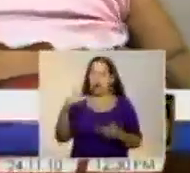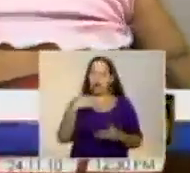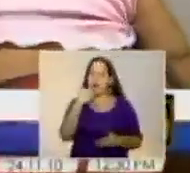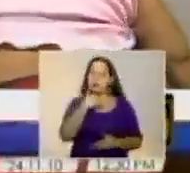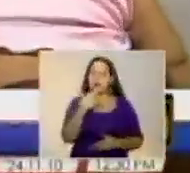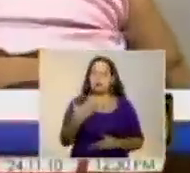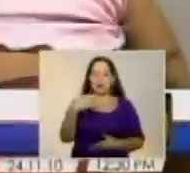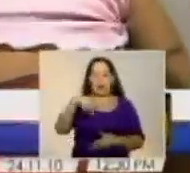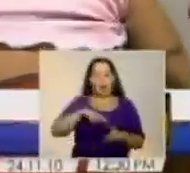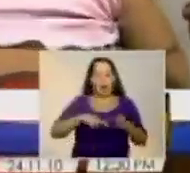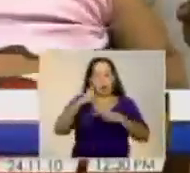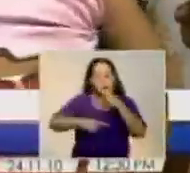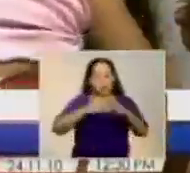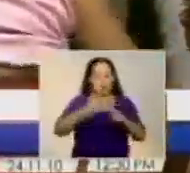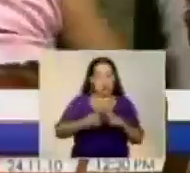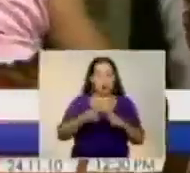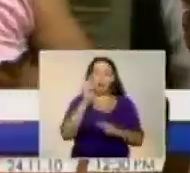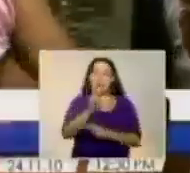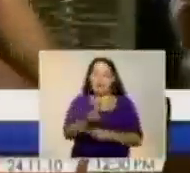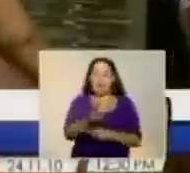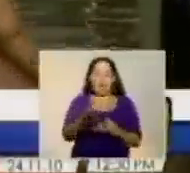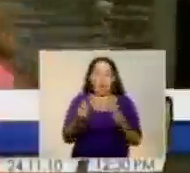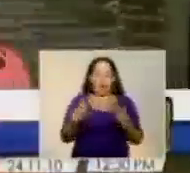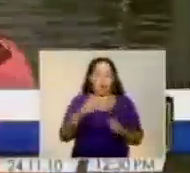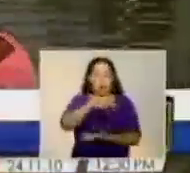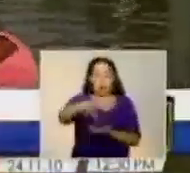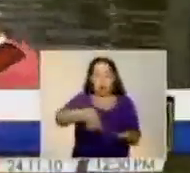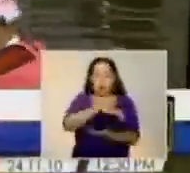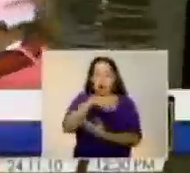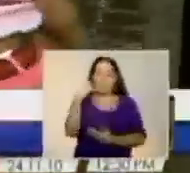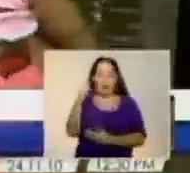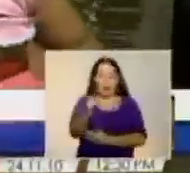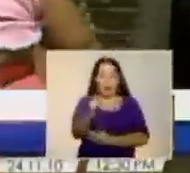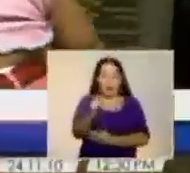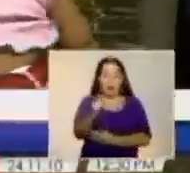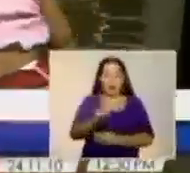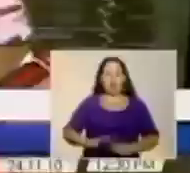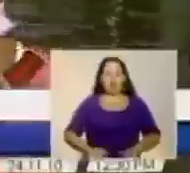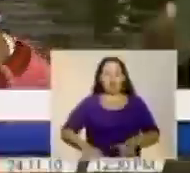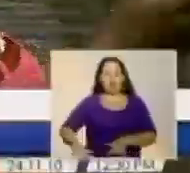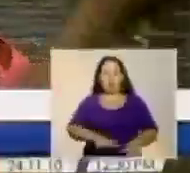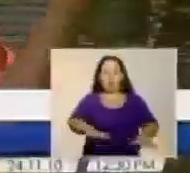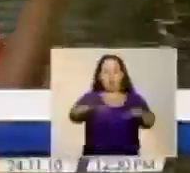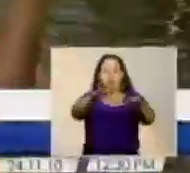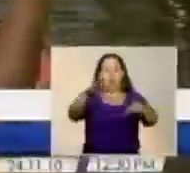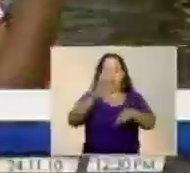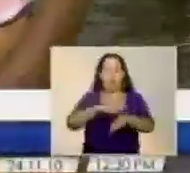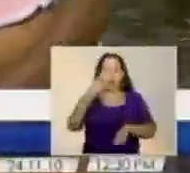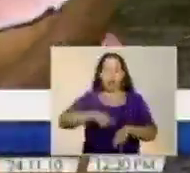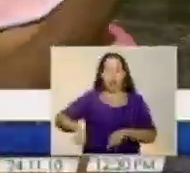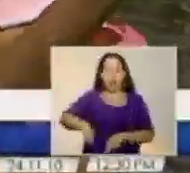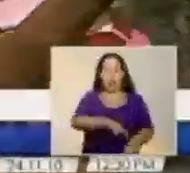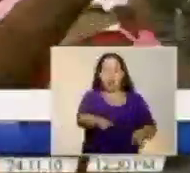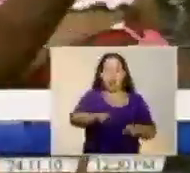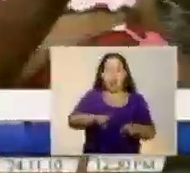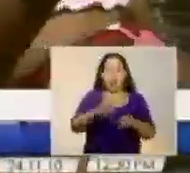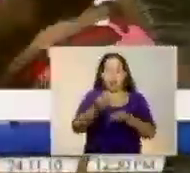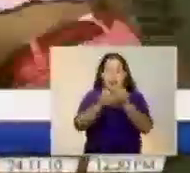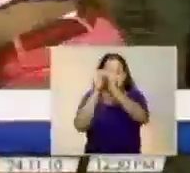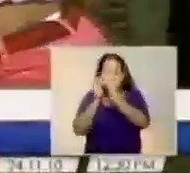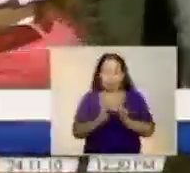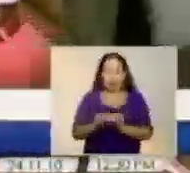aquí a San José de Río Chico y vea la gran problemática que tenemos aquí. Esto se llena más también porque esos ríos no lo dragaron, esos ríos